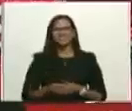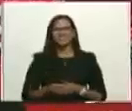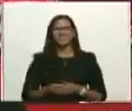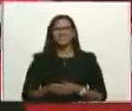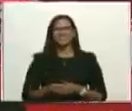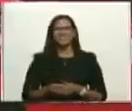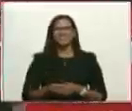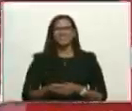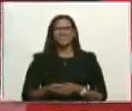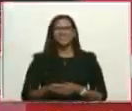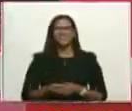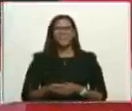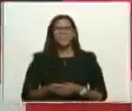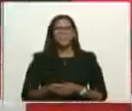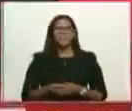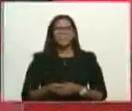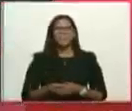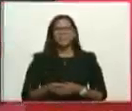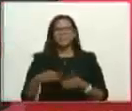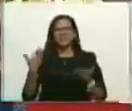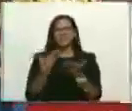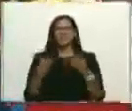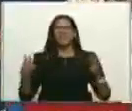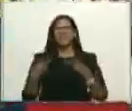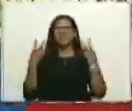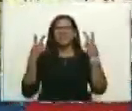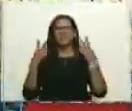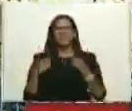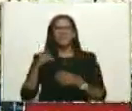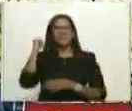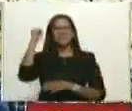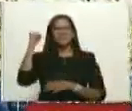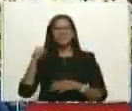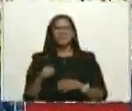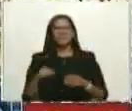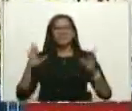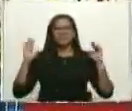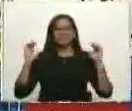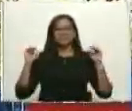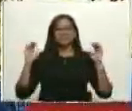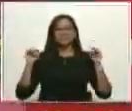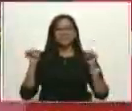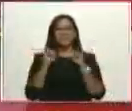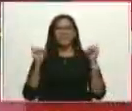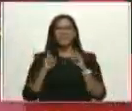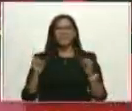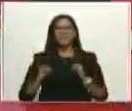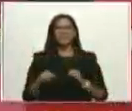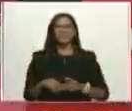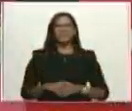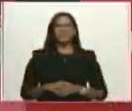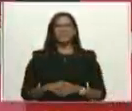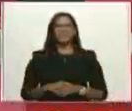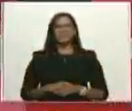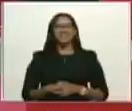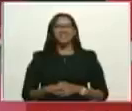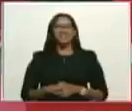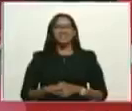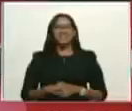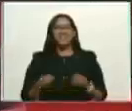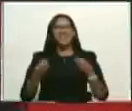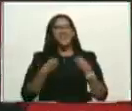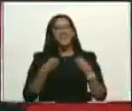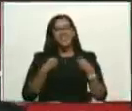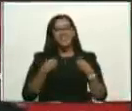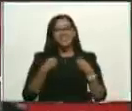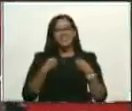Bueno, hasta la victoria siempre. ¡Venceremos! ¡Venceremos! Felicidades, que Dios los bendiga a todos y a todas. ¡Que viva